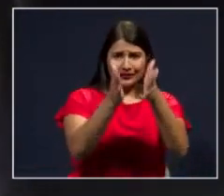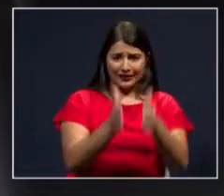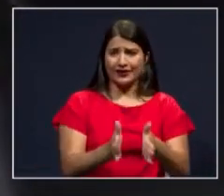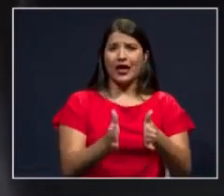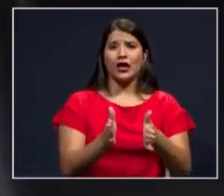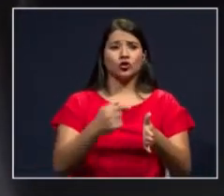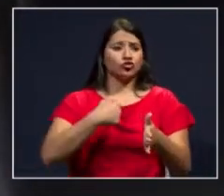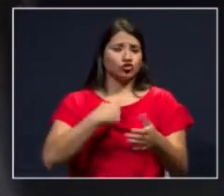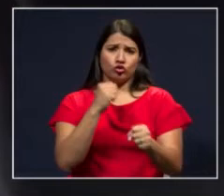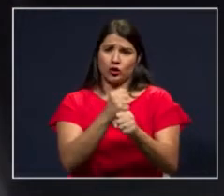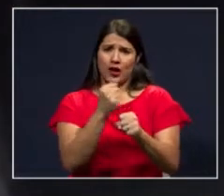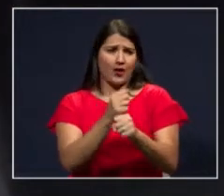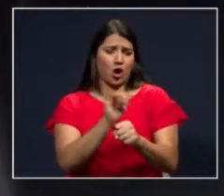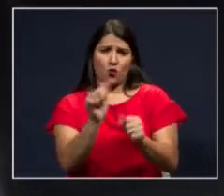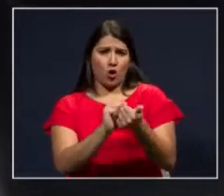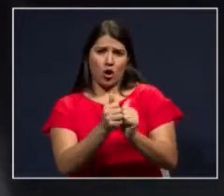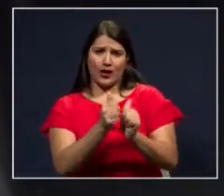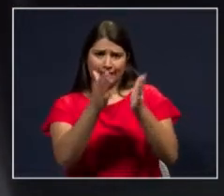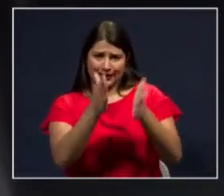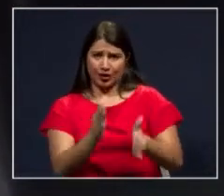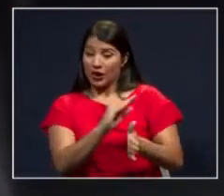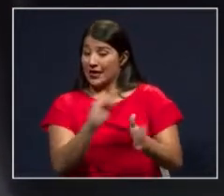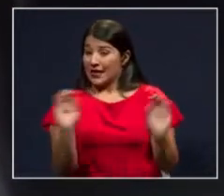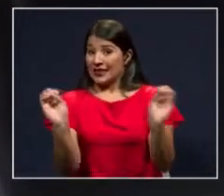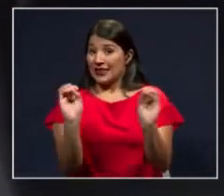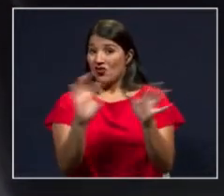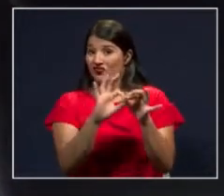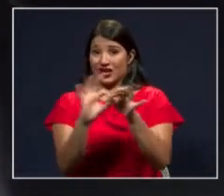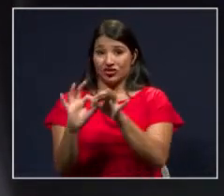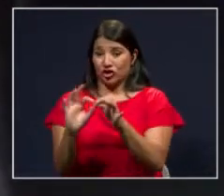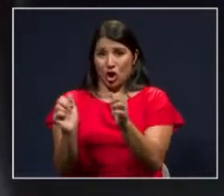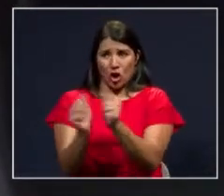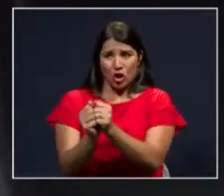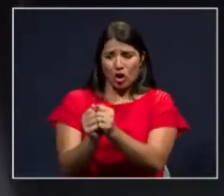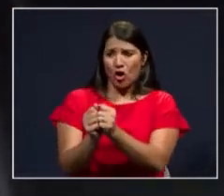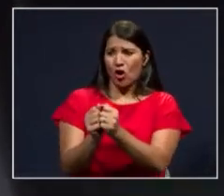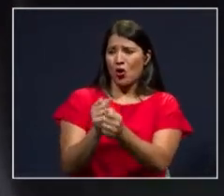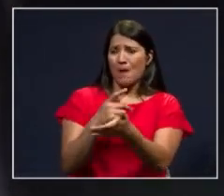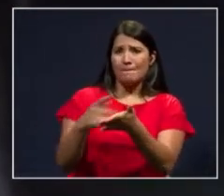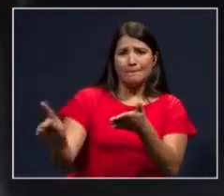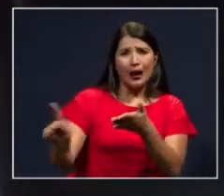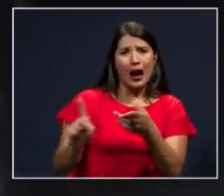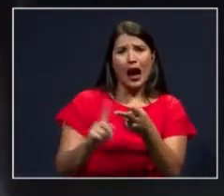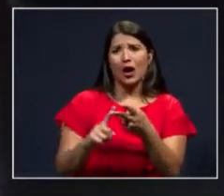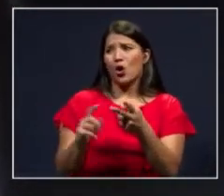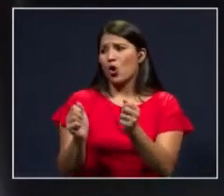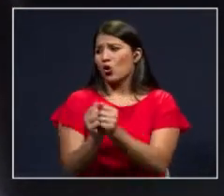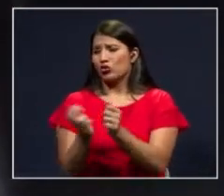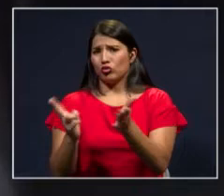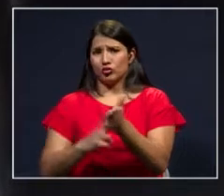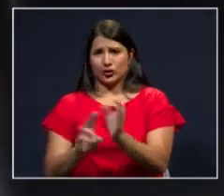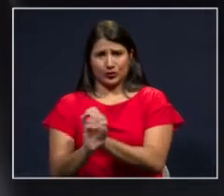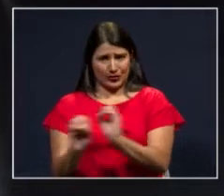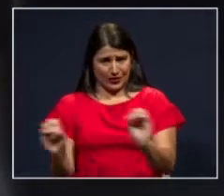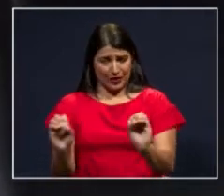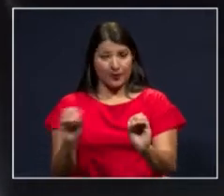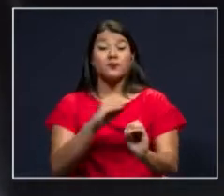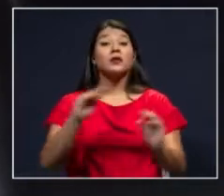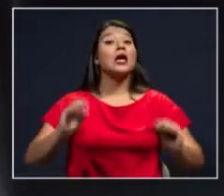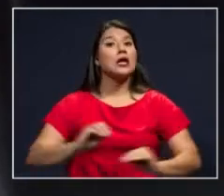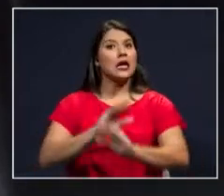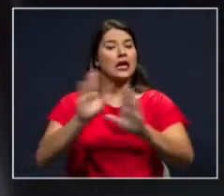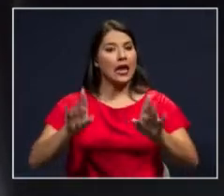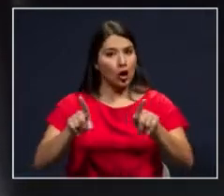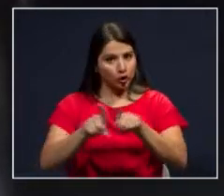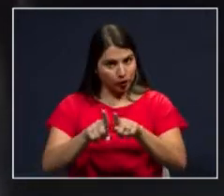pues las labores de un candidato y no a nada relacionado con estructuras de pagos o con estructuras de contratos. Pues por supuesto que también